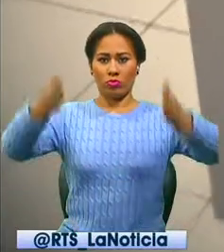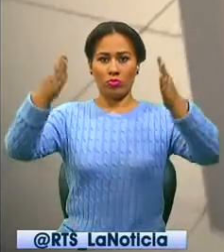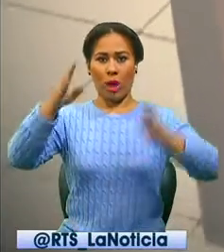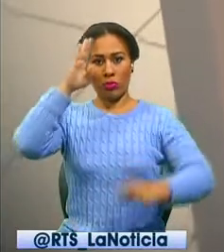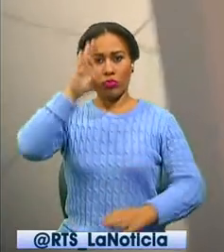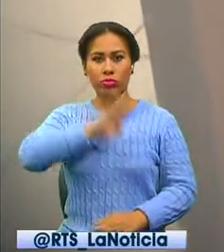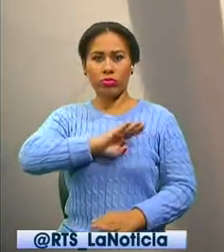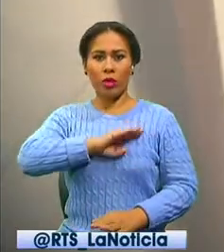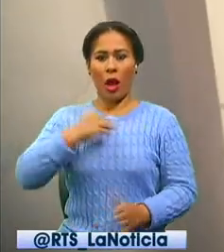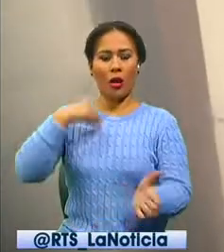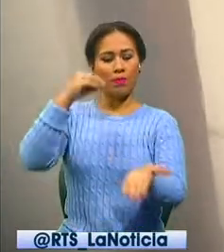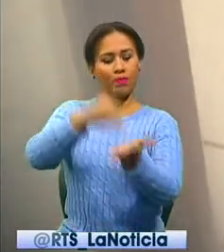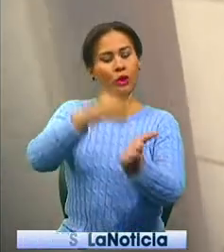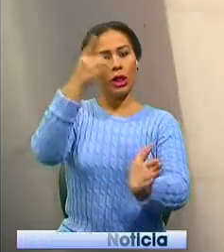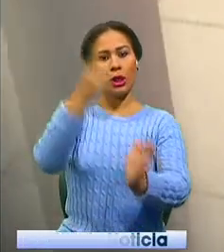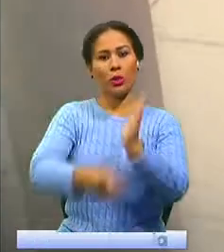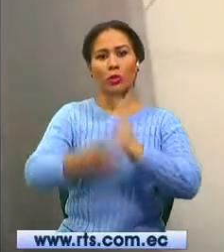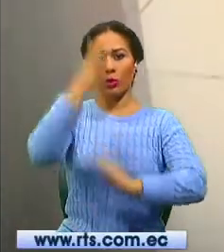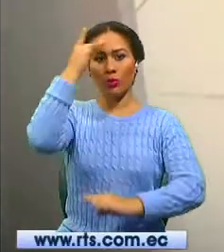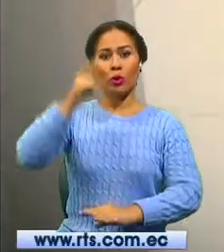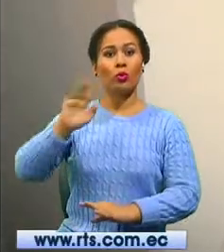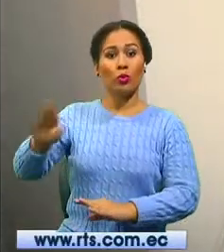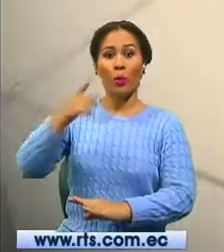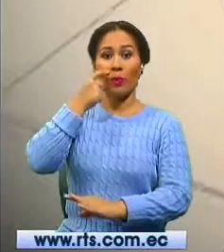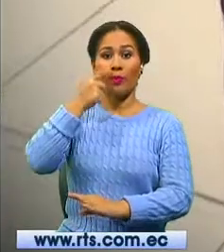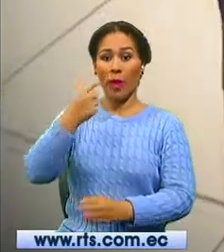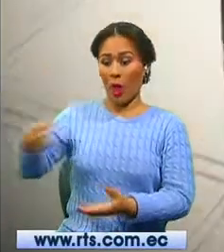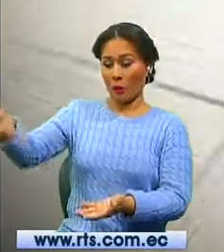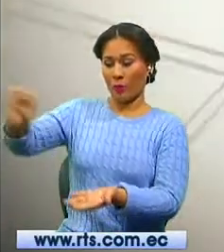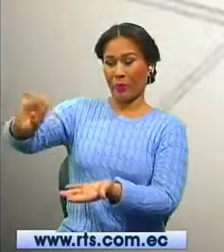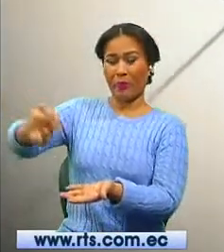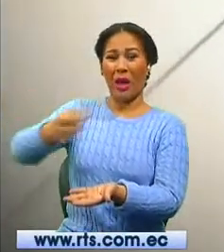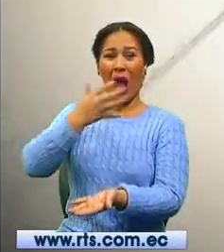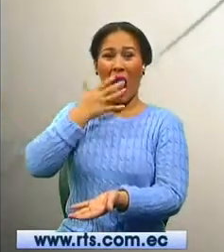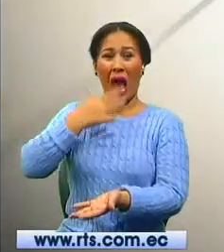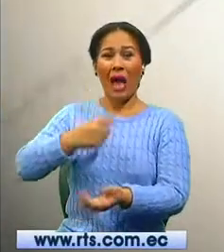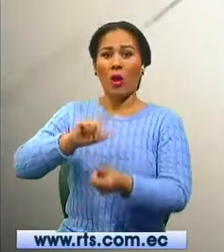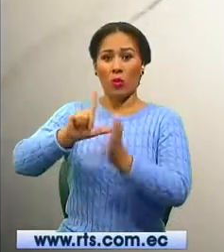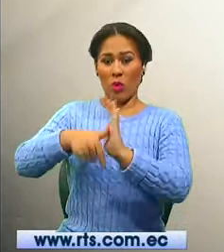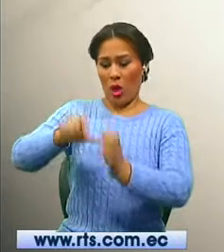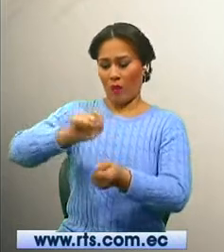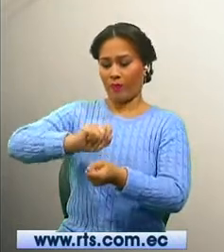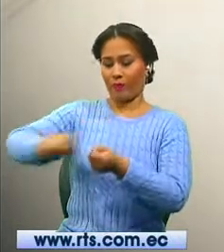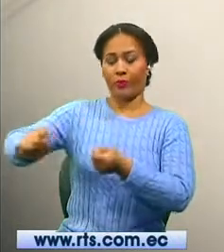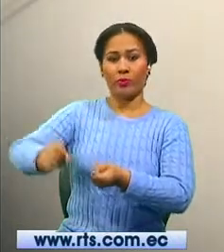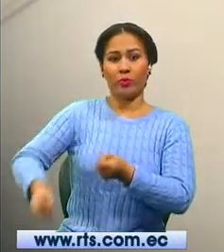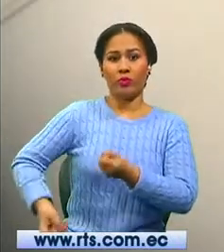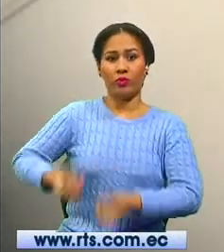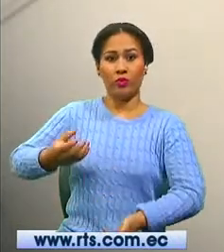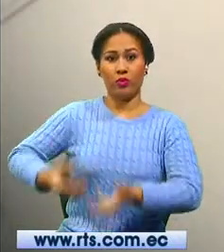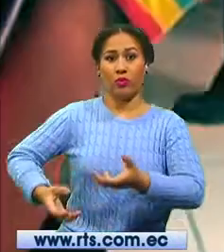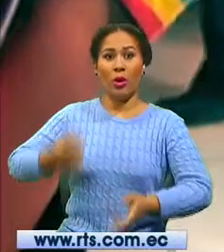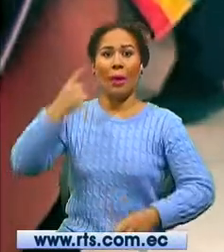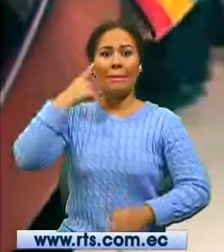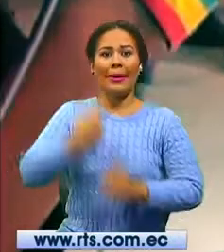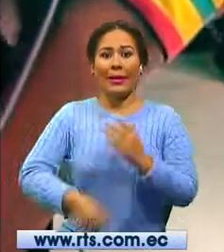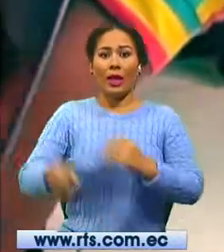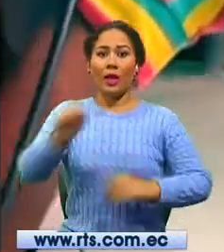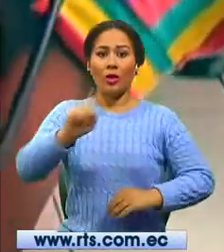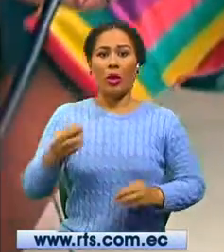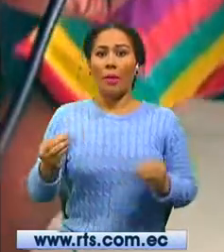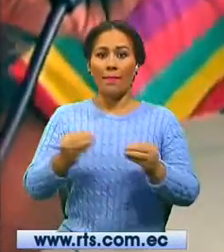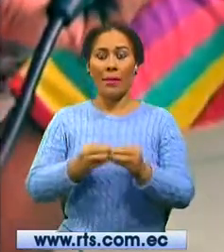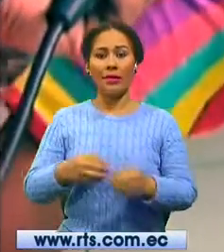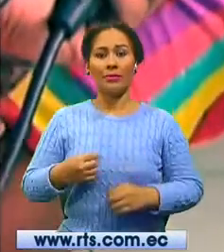haberle aplicado diluyente en su pierna izquierda y luego fósforos para que no lo vuelva a hacer. Por lo que yo andaba